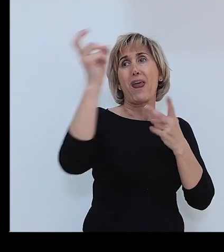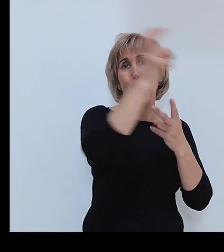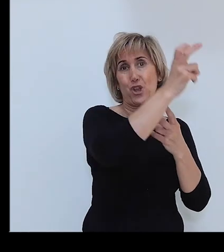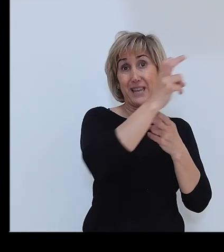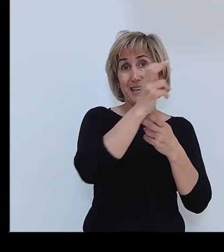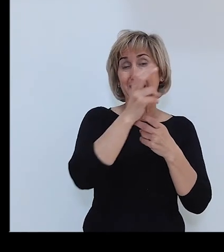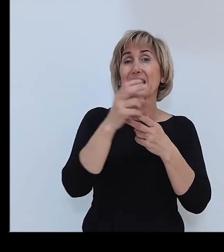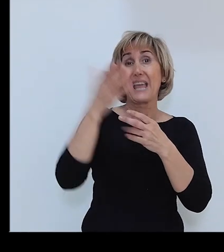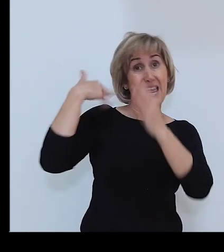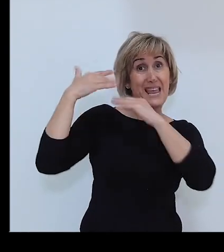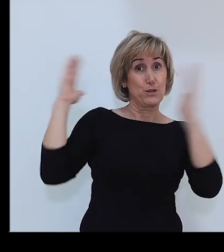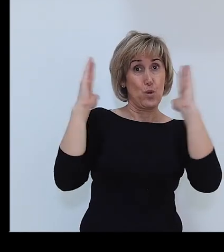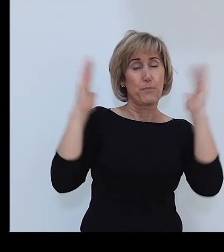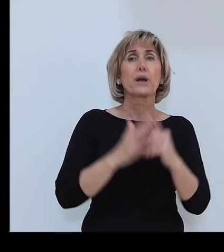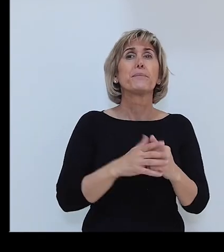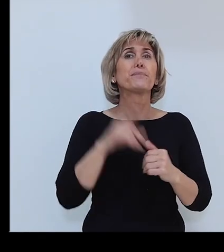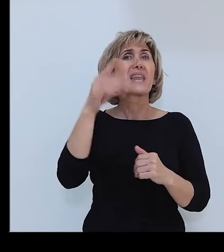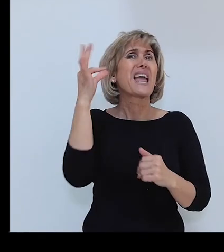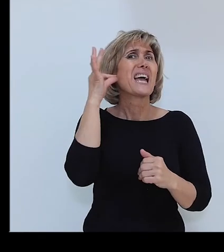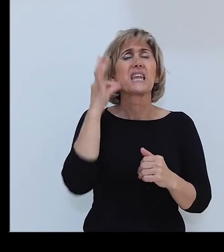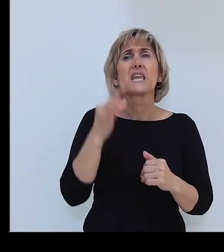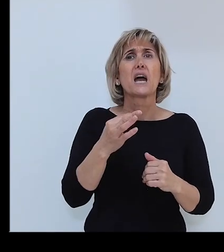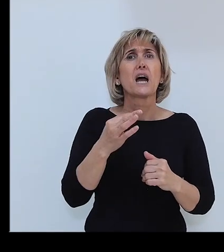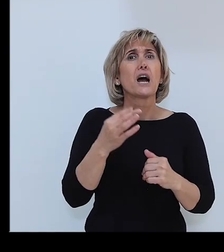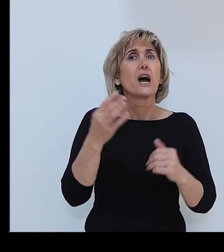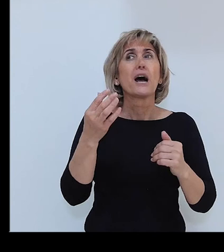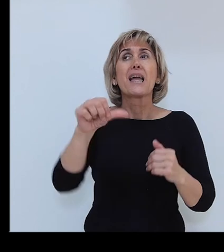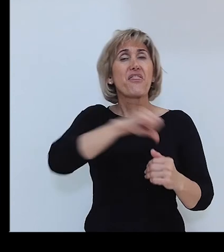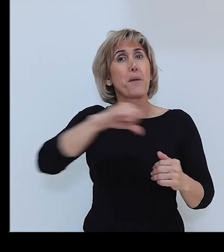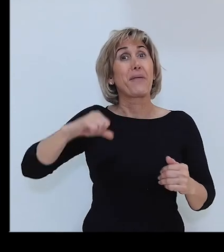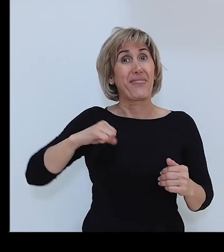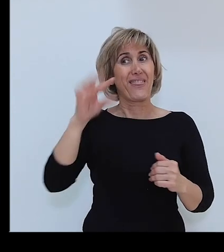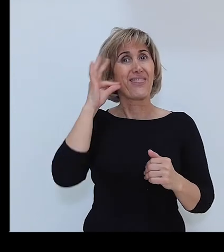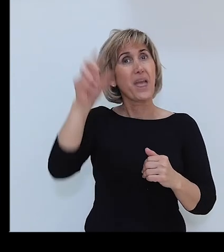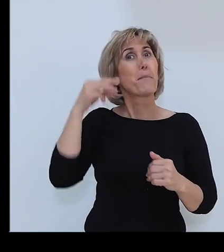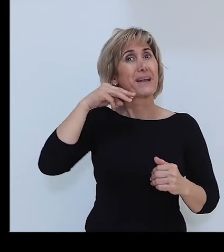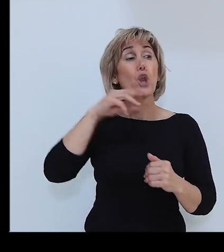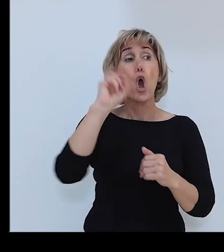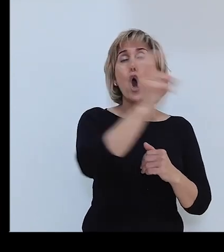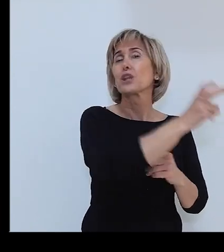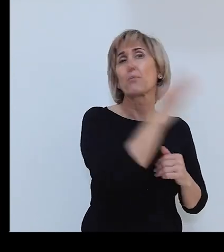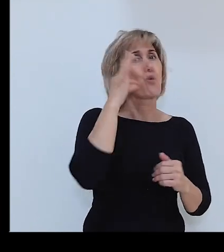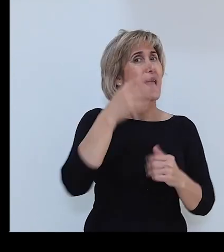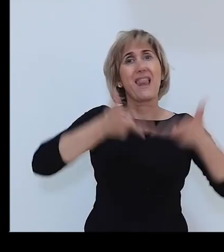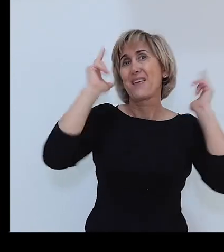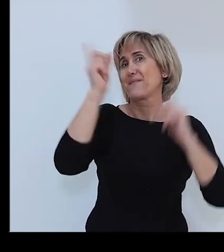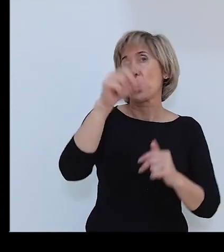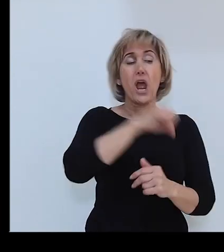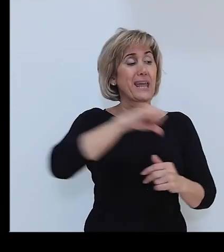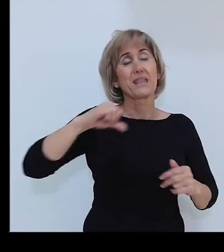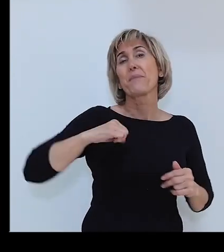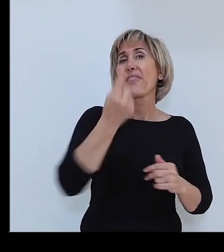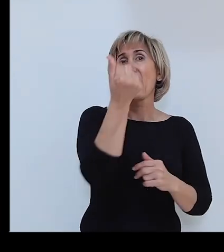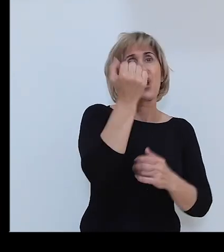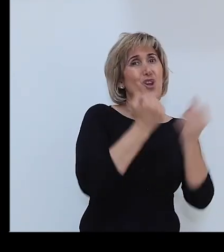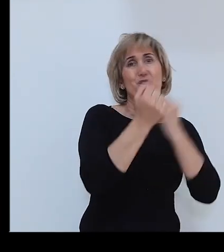que es el valor y lo que le diferencia a Martineau del resto de las mujeres o de muchas de las mujeres de su tiempo, que no